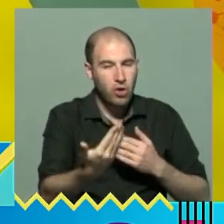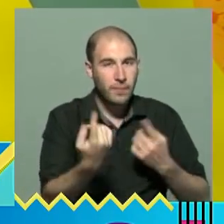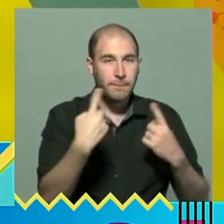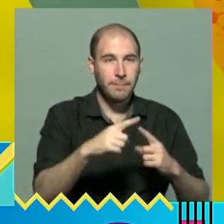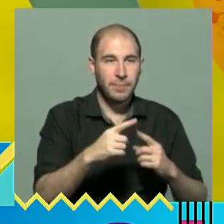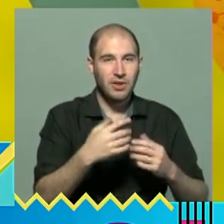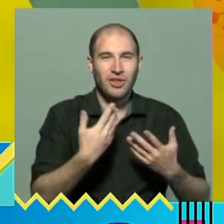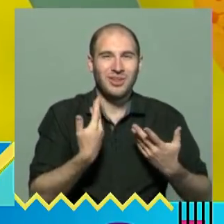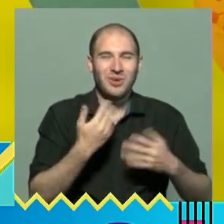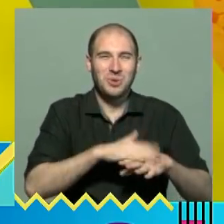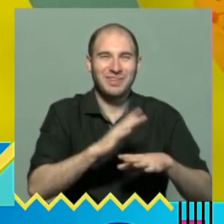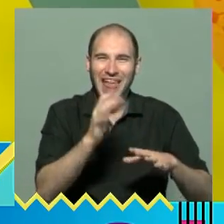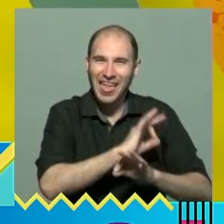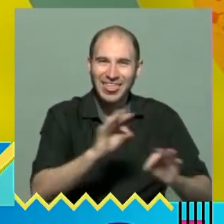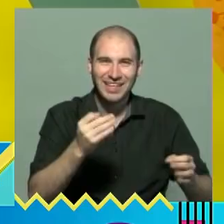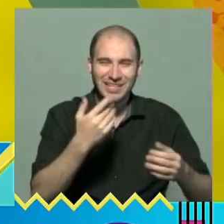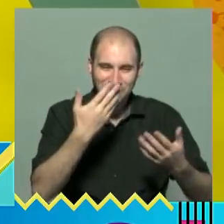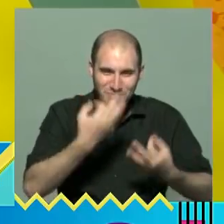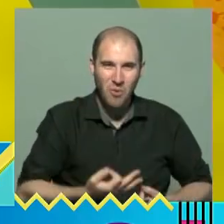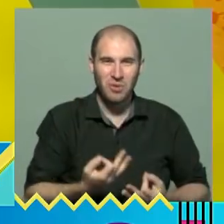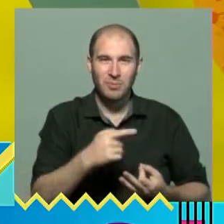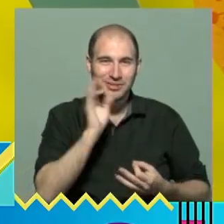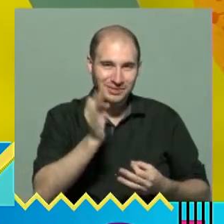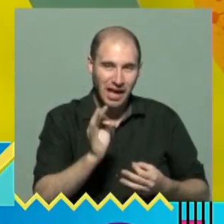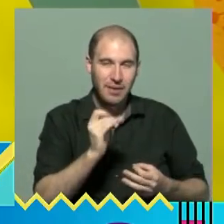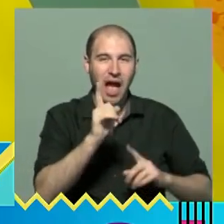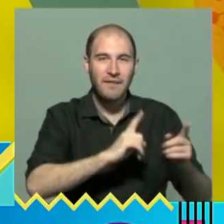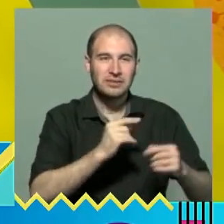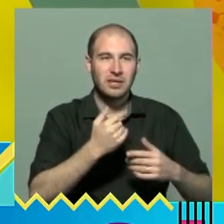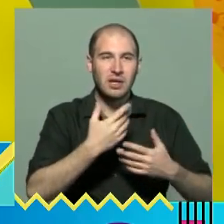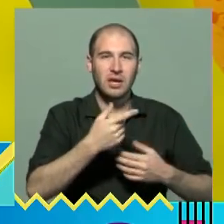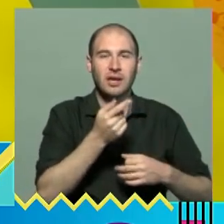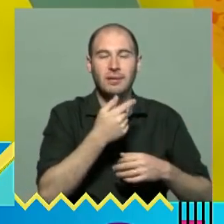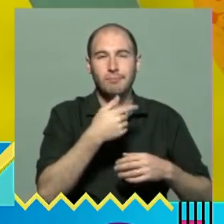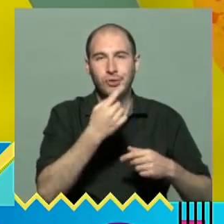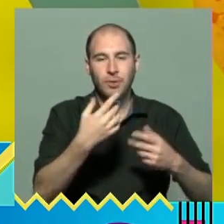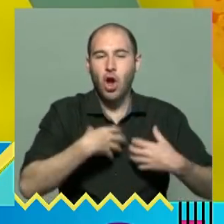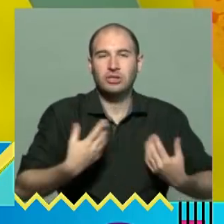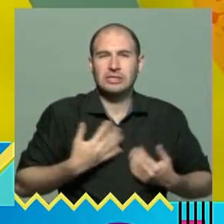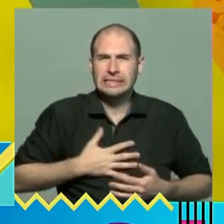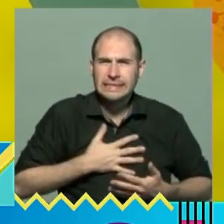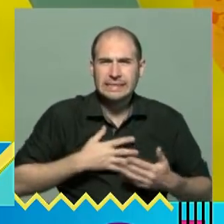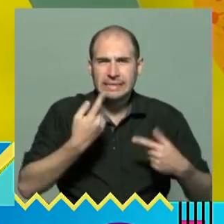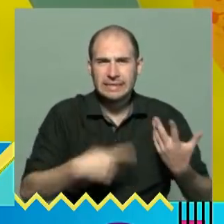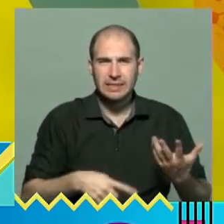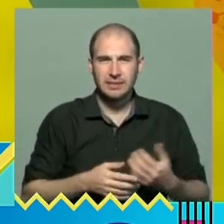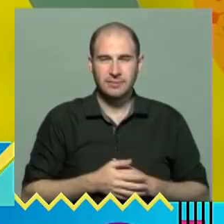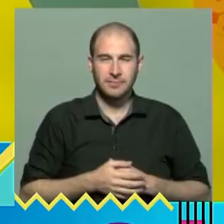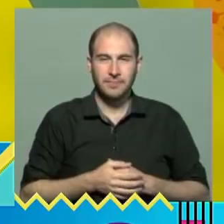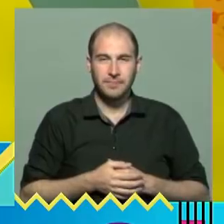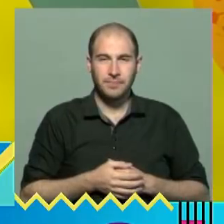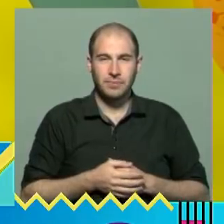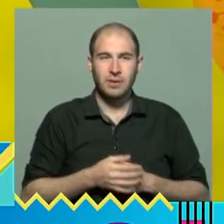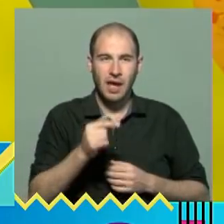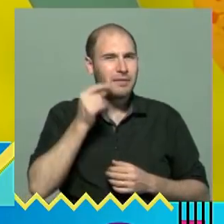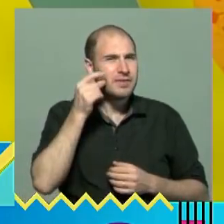con toda la inocencia de un niño. Ya cuando sabes que por ahí es un órgano sexual o que sentís cosas, ya te